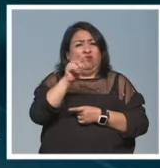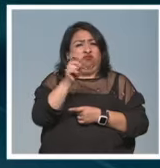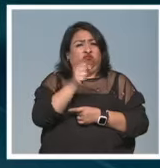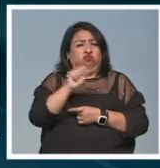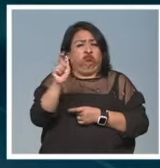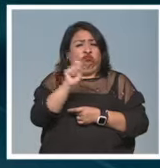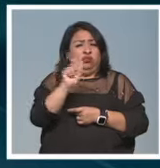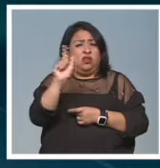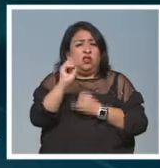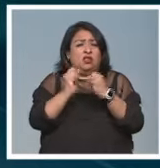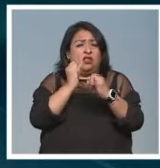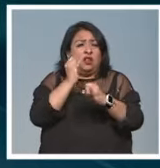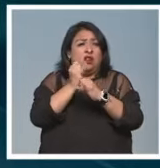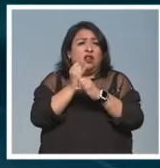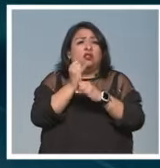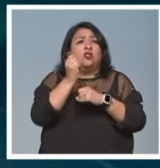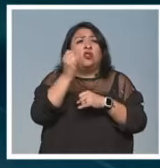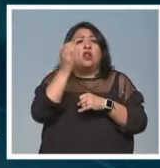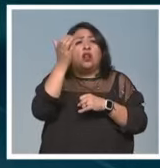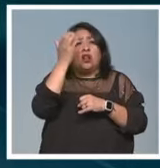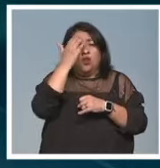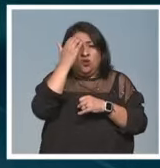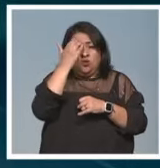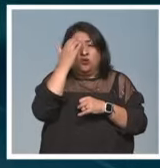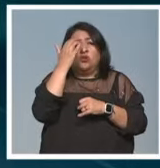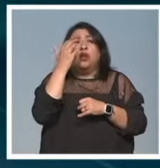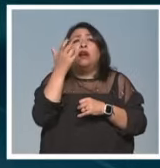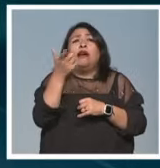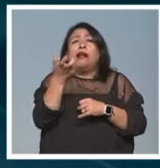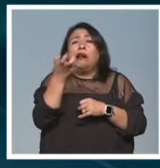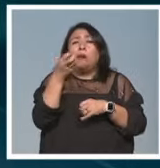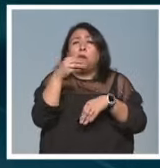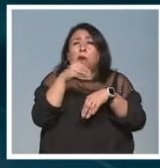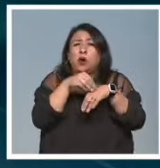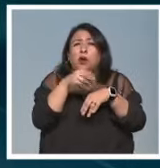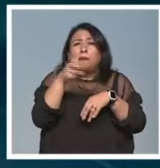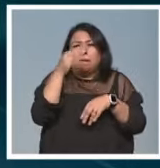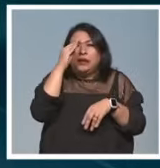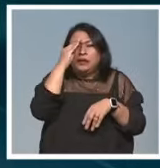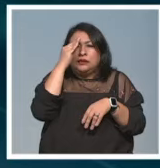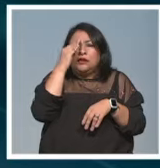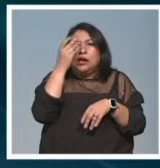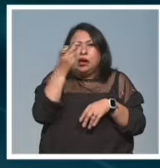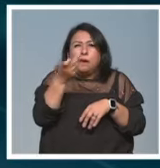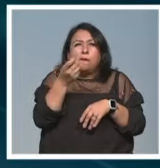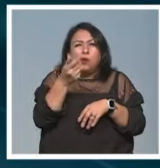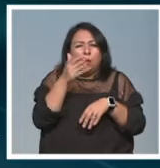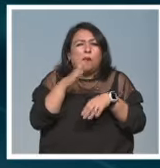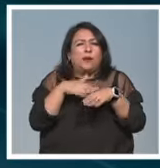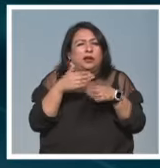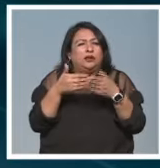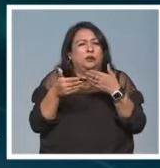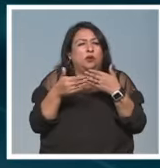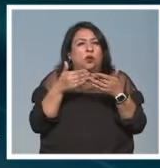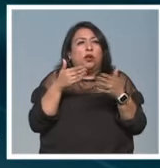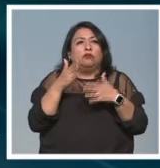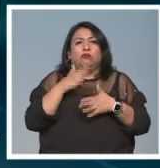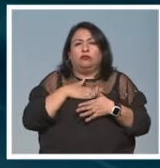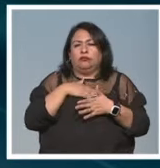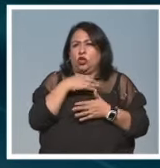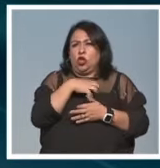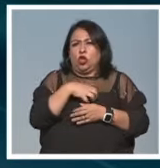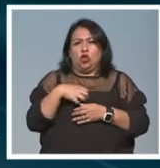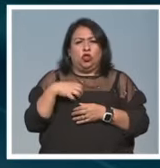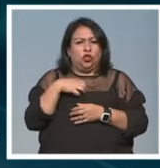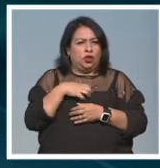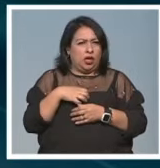reconocido en la música mexicana también. Él fue el que le dio el toque, eso pensando precisamente en hacerla un poco más moderna. Estamos muy contentos de